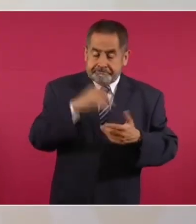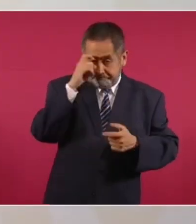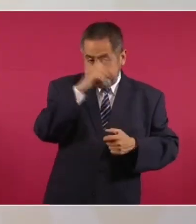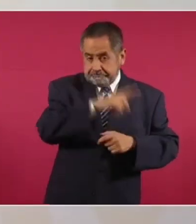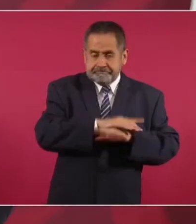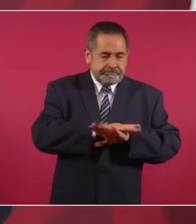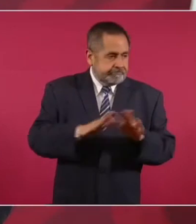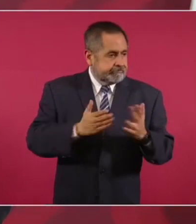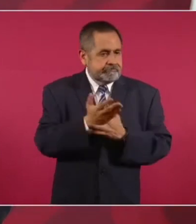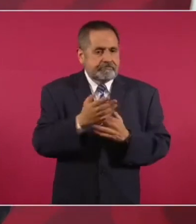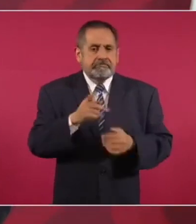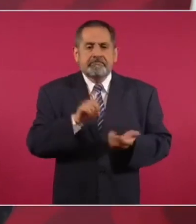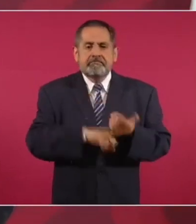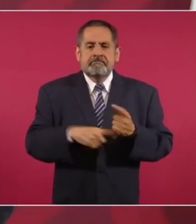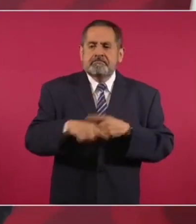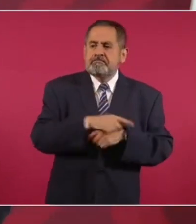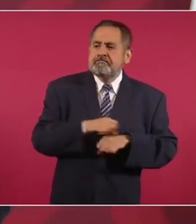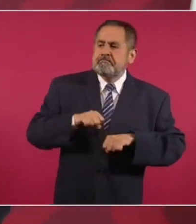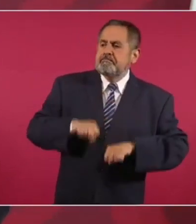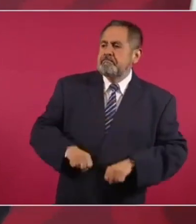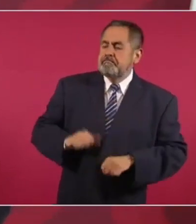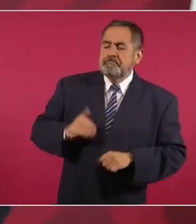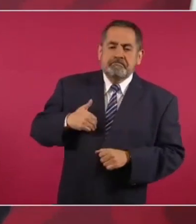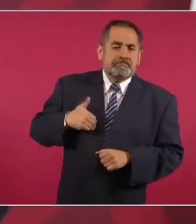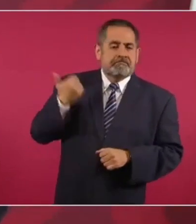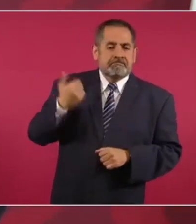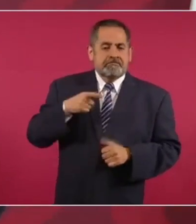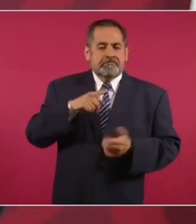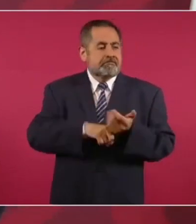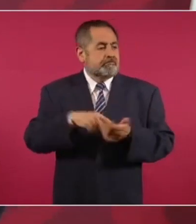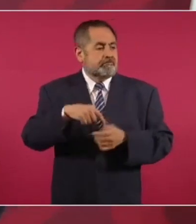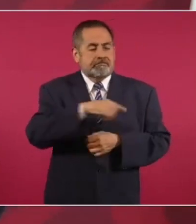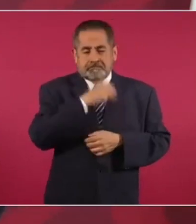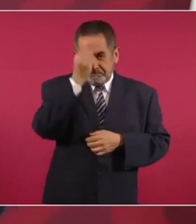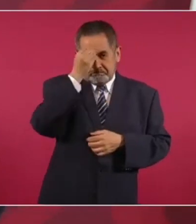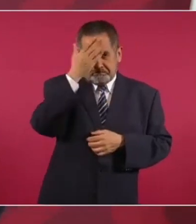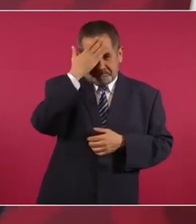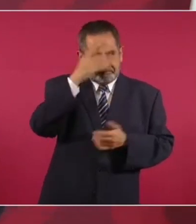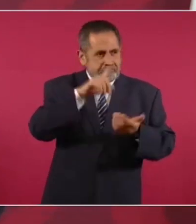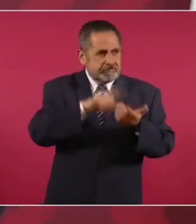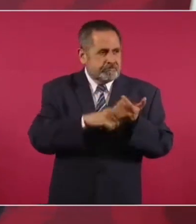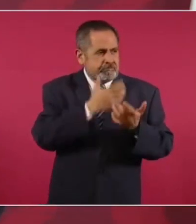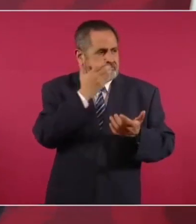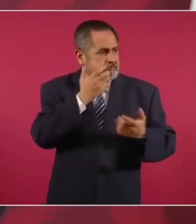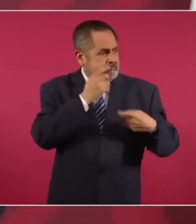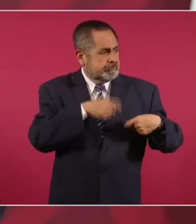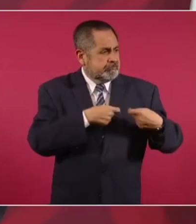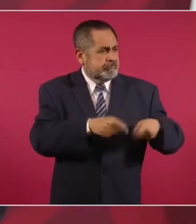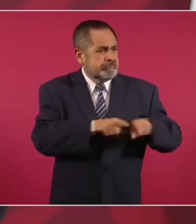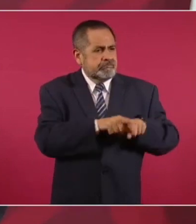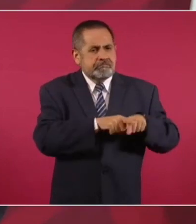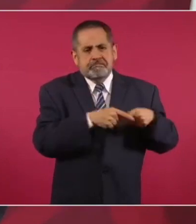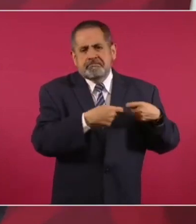y de el pensamiento conservador, reaccionario,